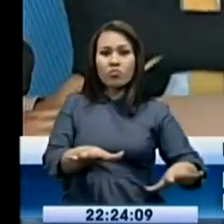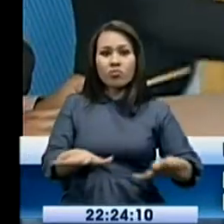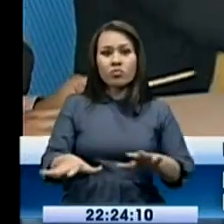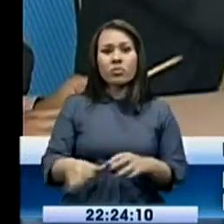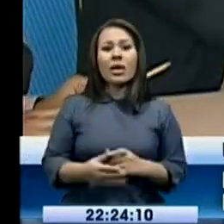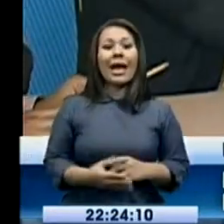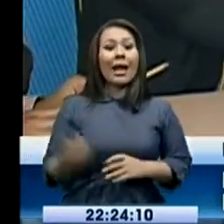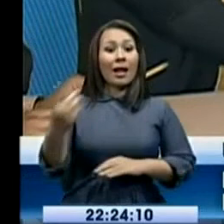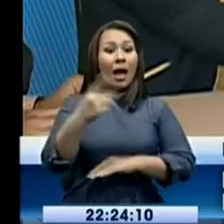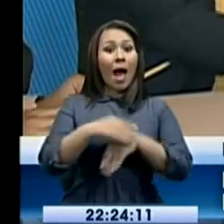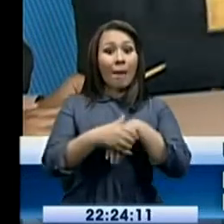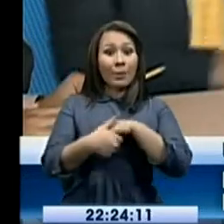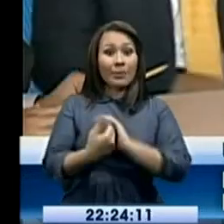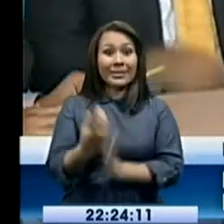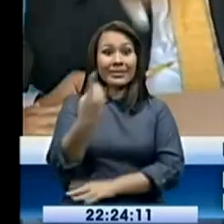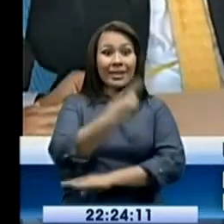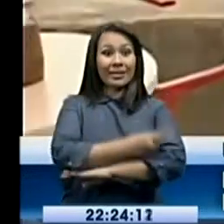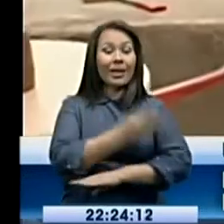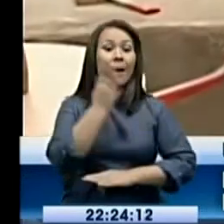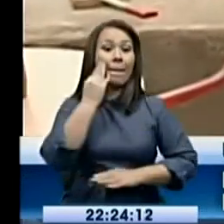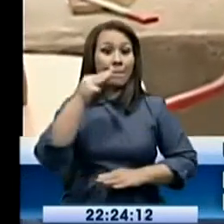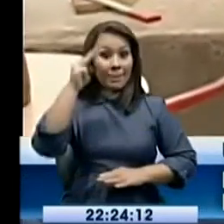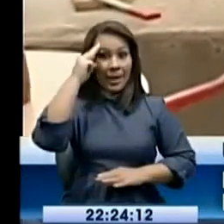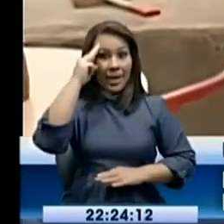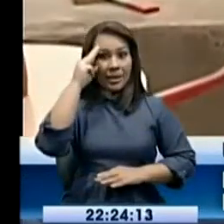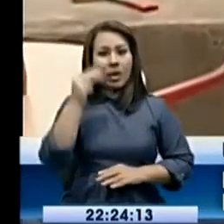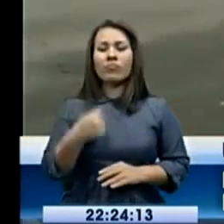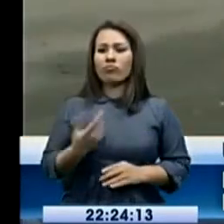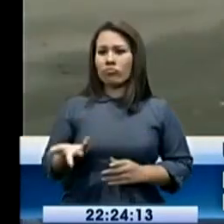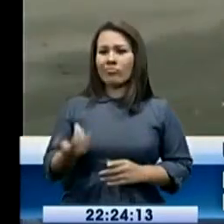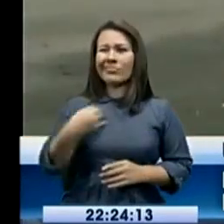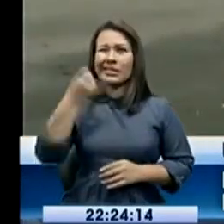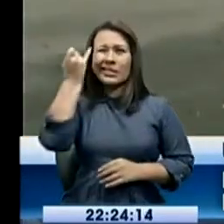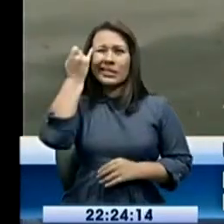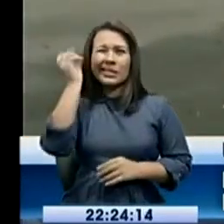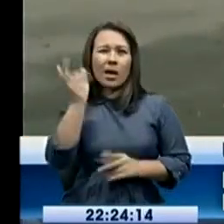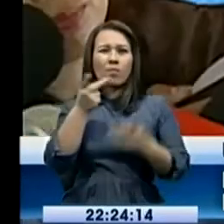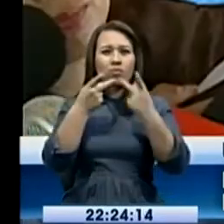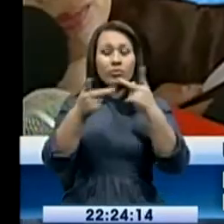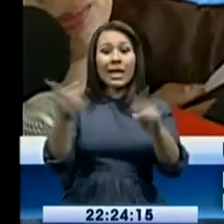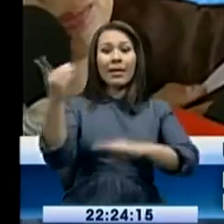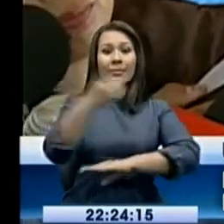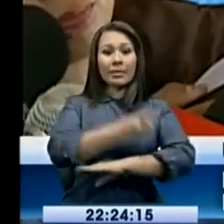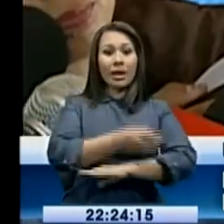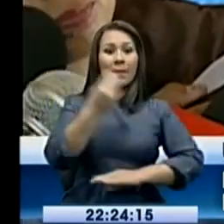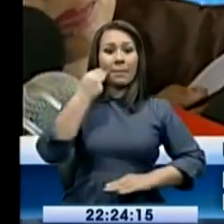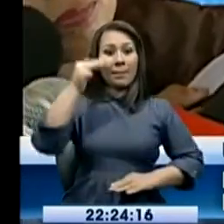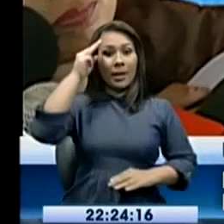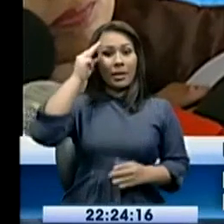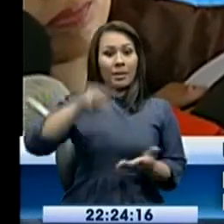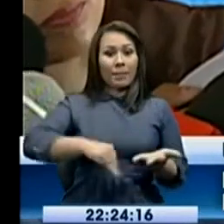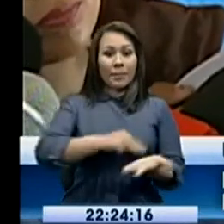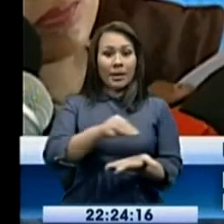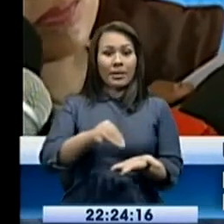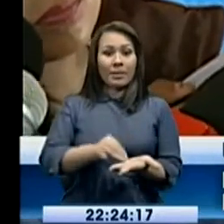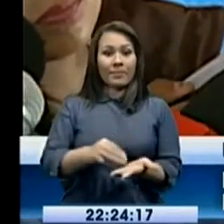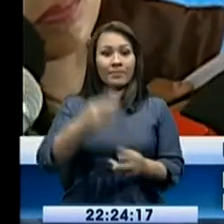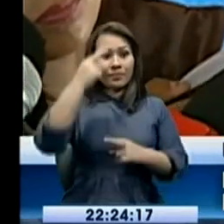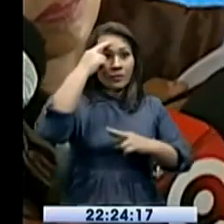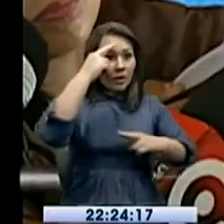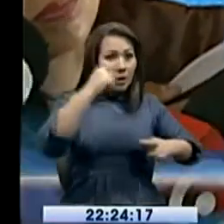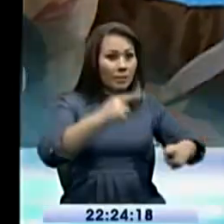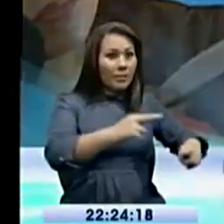Aprovechando el Día de la Madre, impulsa el Tour Solidario, Día de la Madre, en Manabí. Lo hemos denominado un tour en homenaje a las